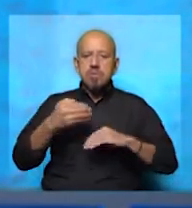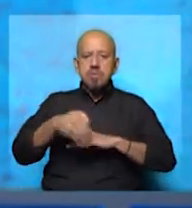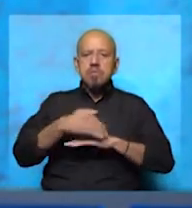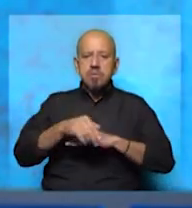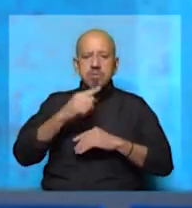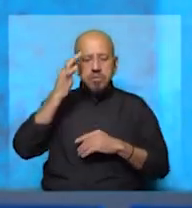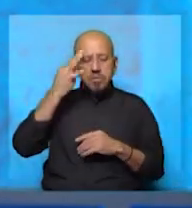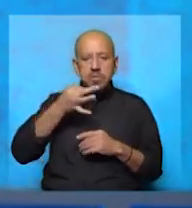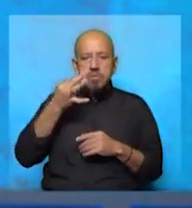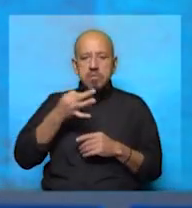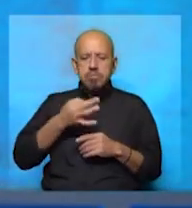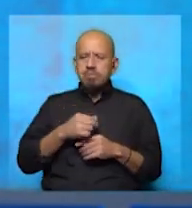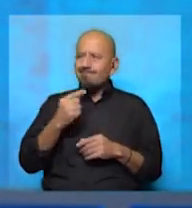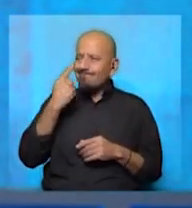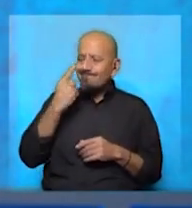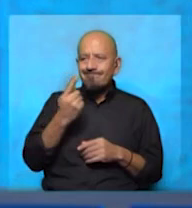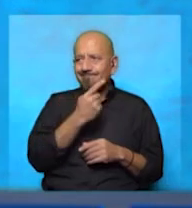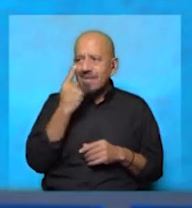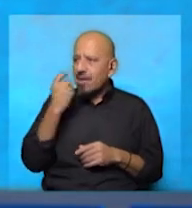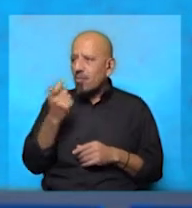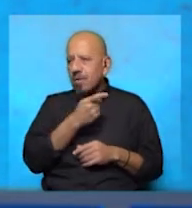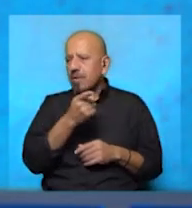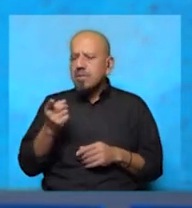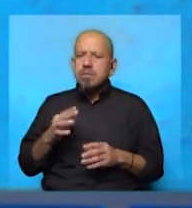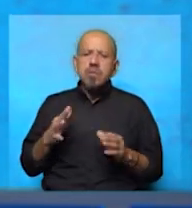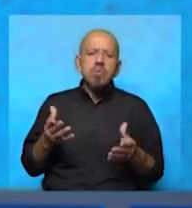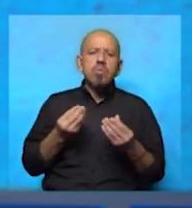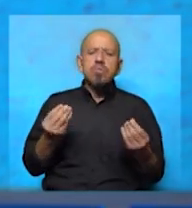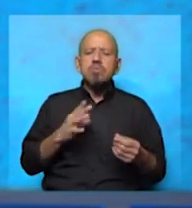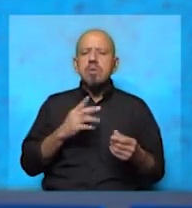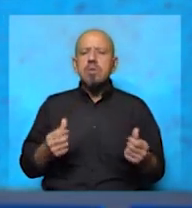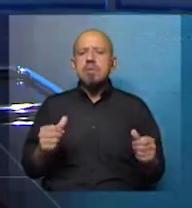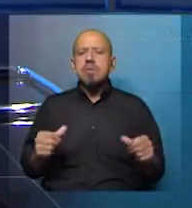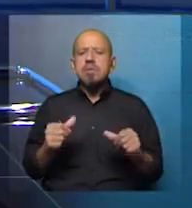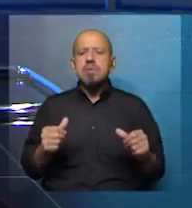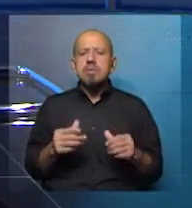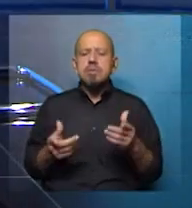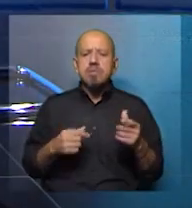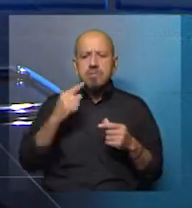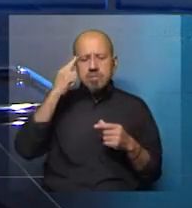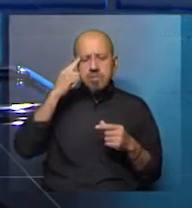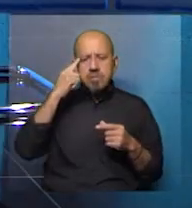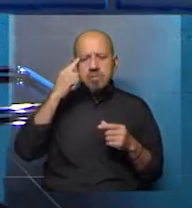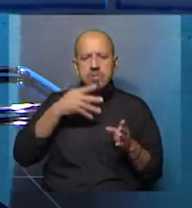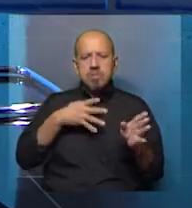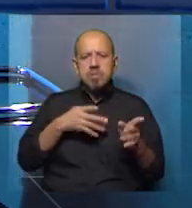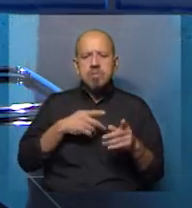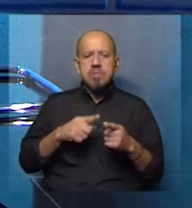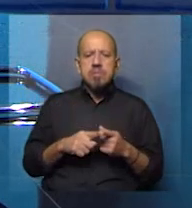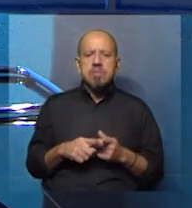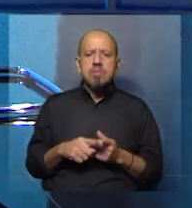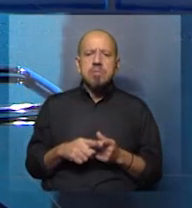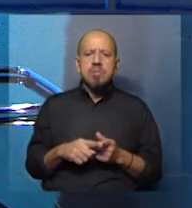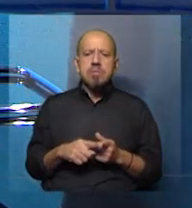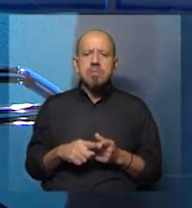realidad que cualquiera lo puede llegar a constatar cómo se debería encarar ese tema pensando en los desafíos este del próximo año